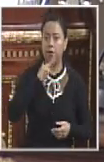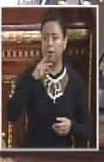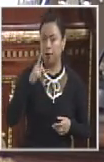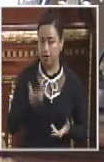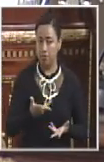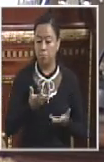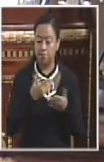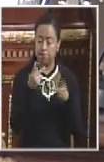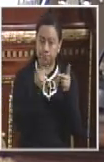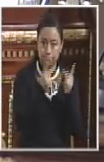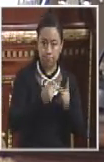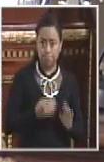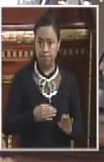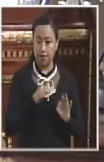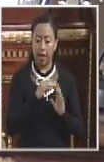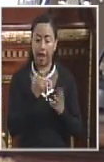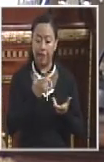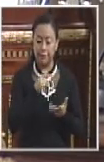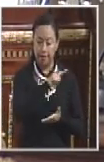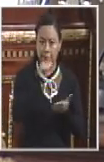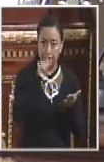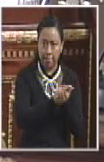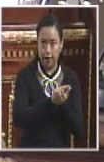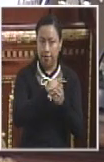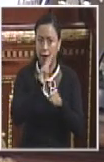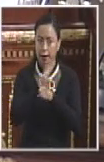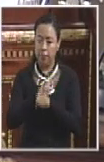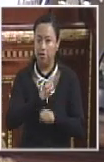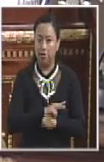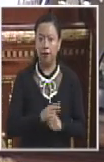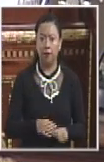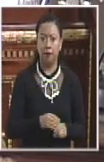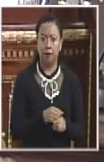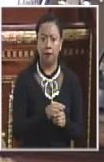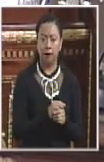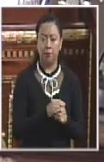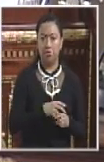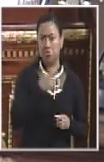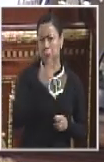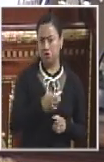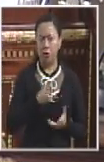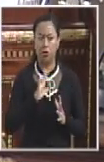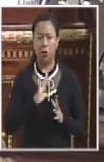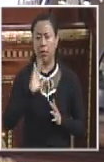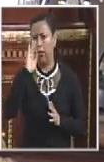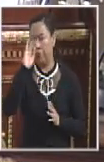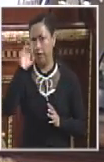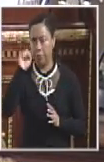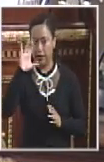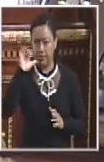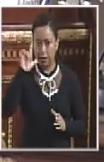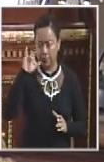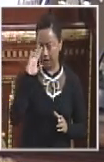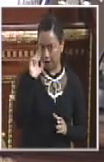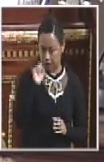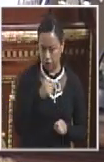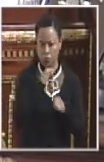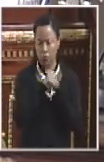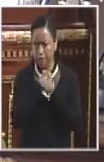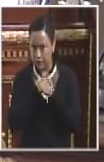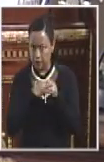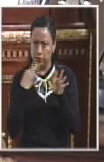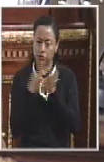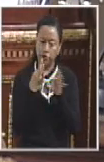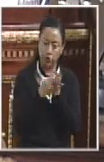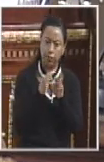expedito desempeño de las funciones legislativas, de fiscalización, de investigación y de cumplimiento de